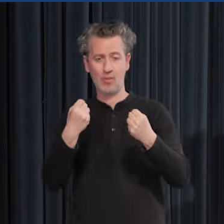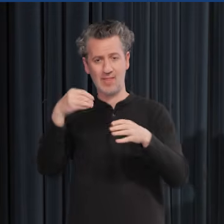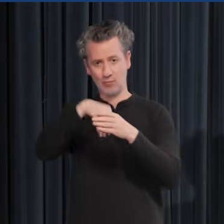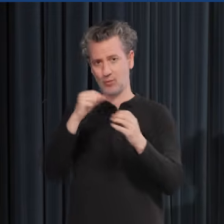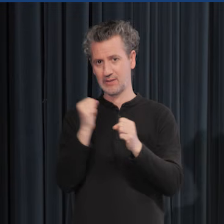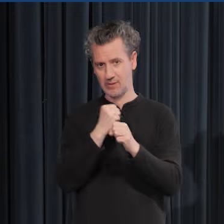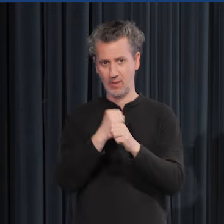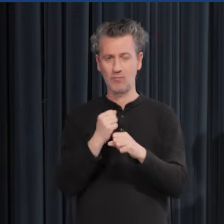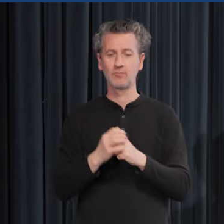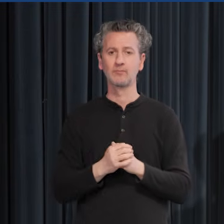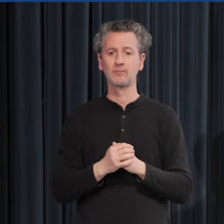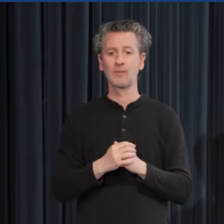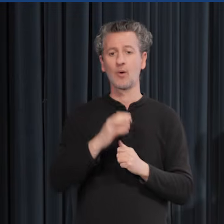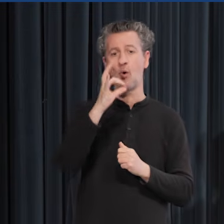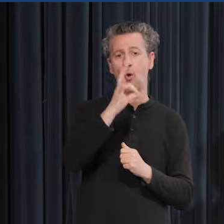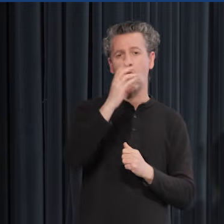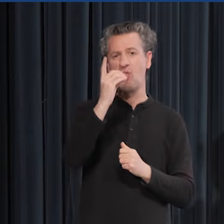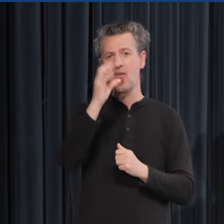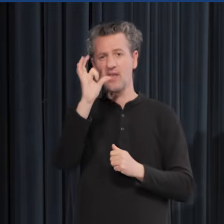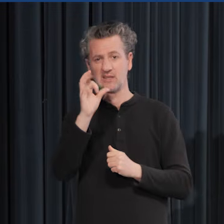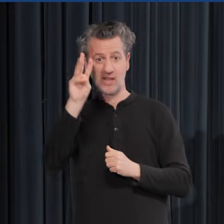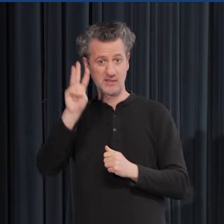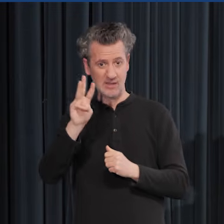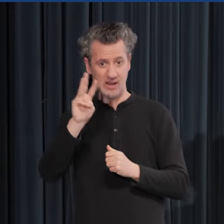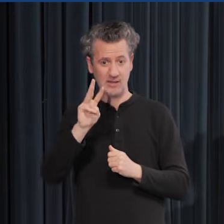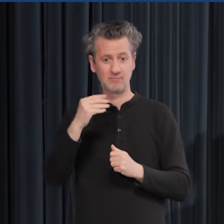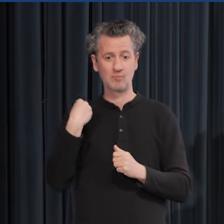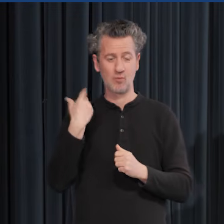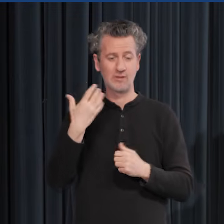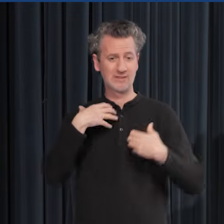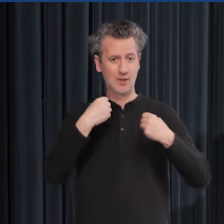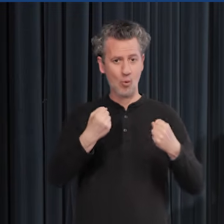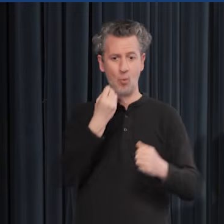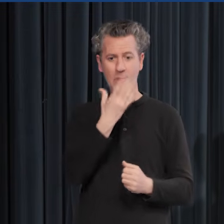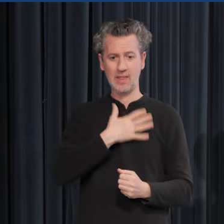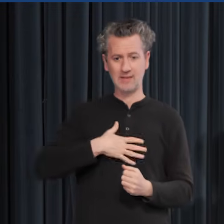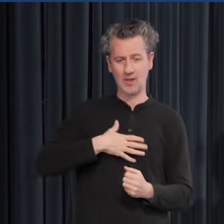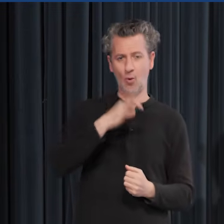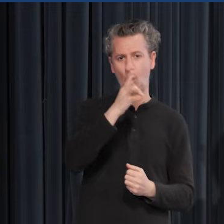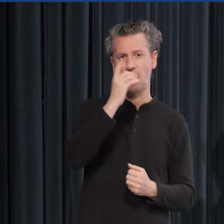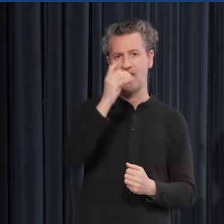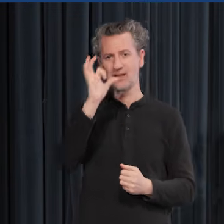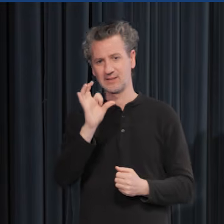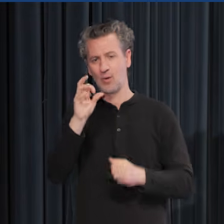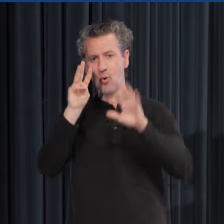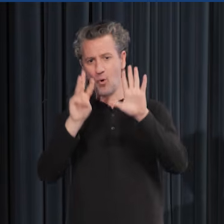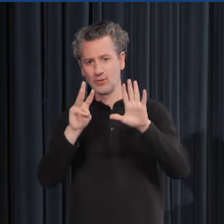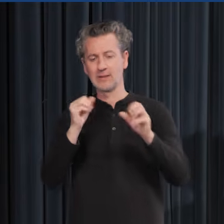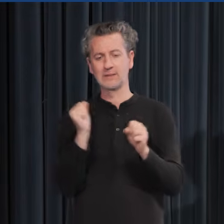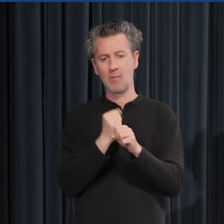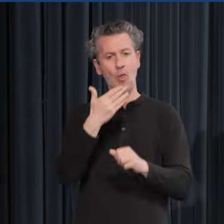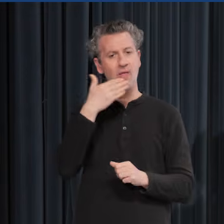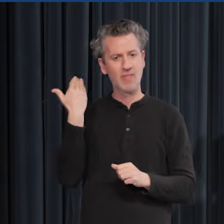de el ODS 3, sobre salud y bienestar, el ODS 8 sobre trabajo decente y